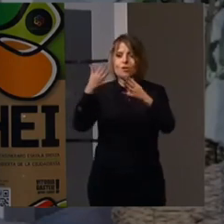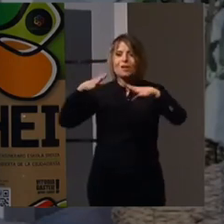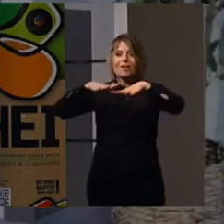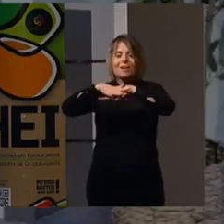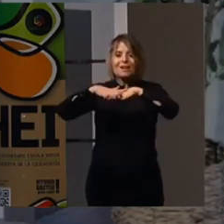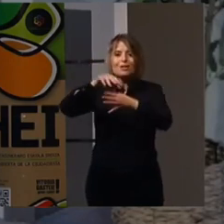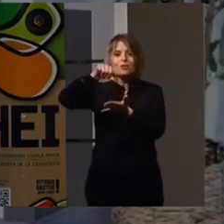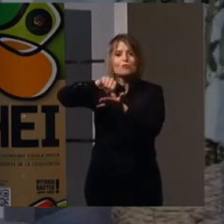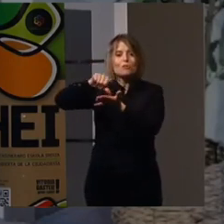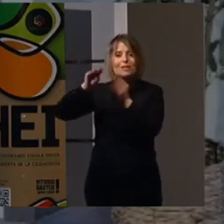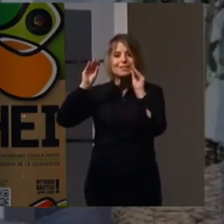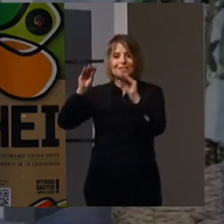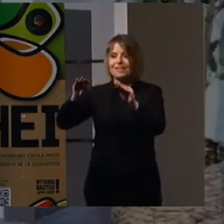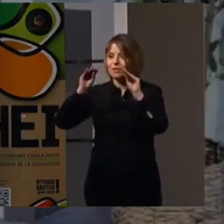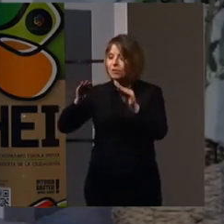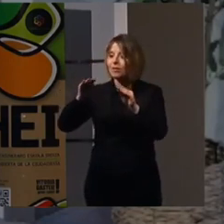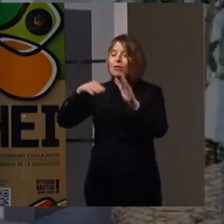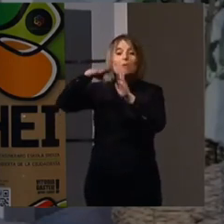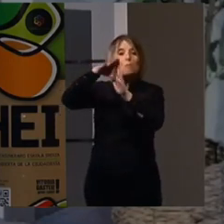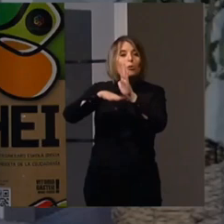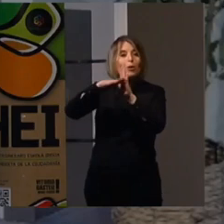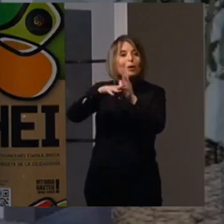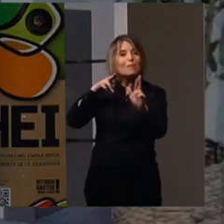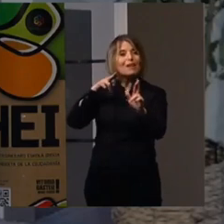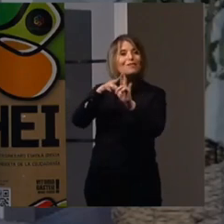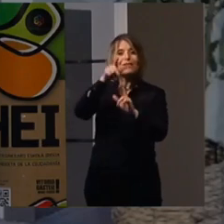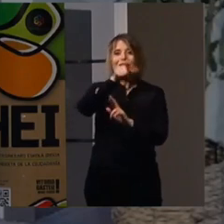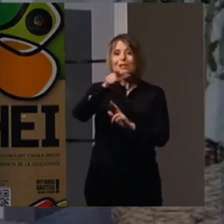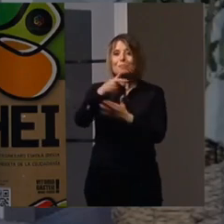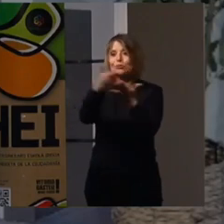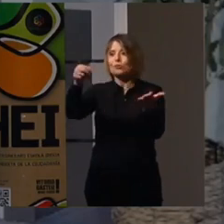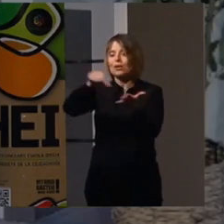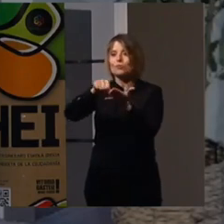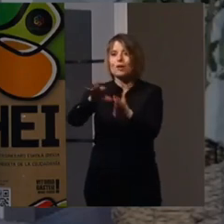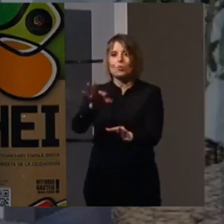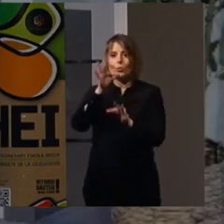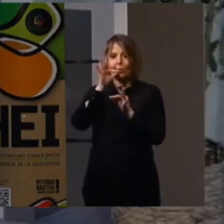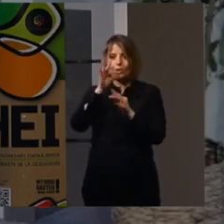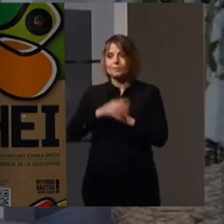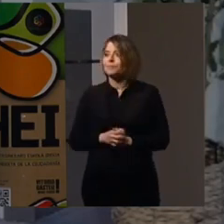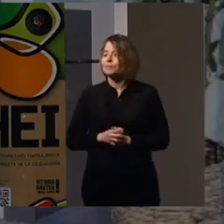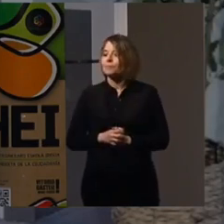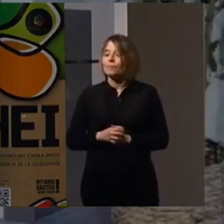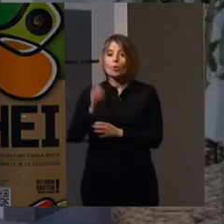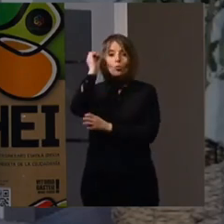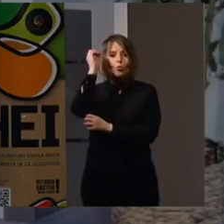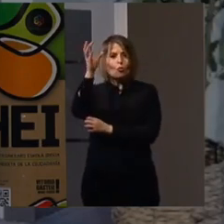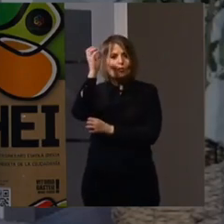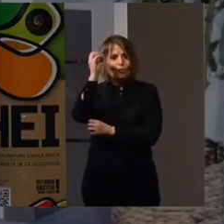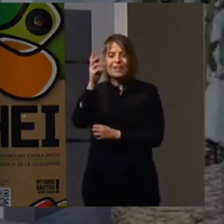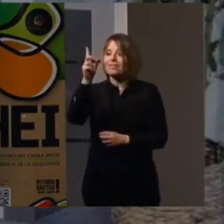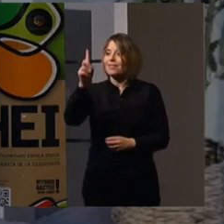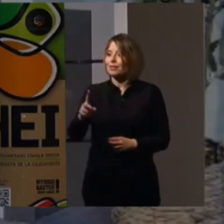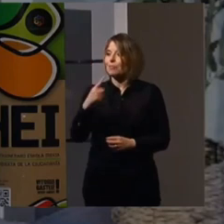de la Red de Ciudades Educadoras y que se ha convertido en una referencia para muchas otras ciudades. Además de esta conferencia,